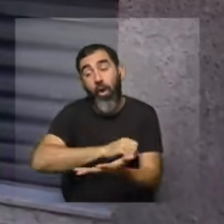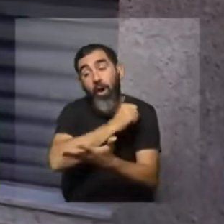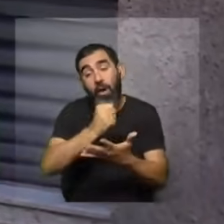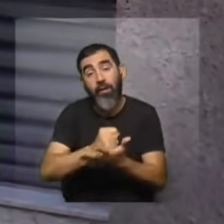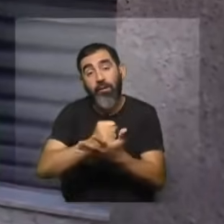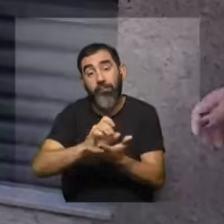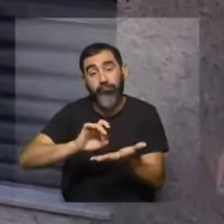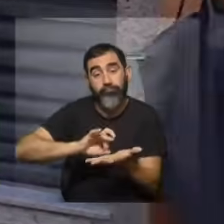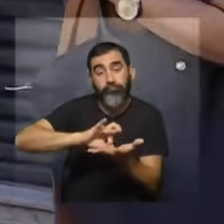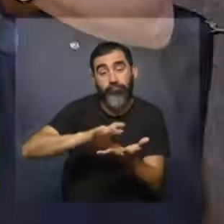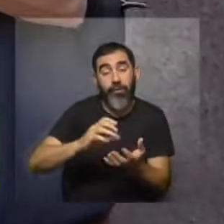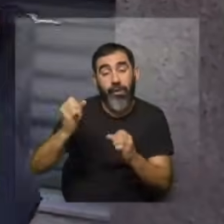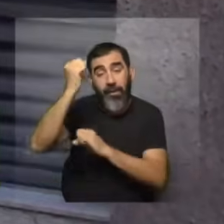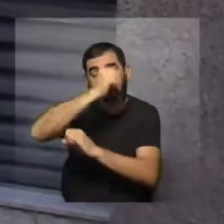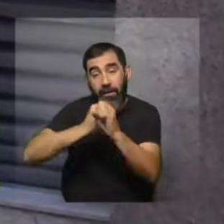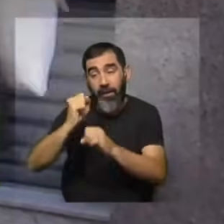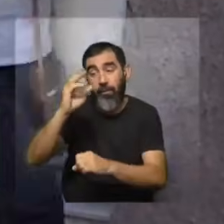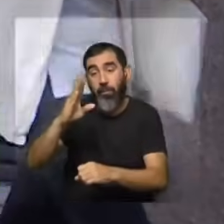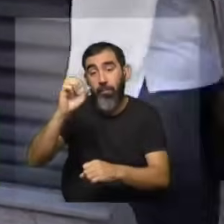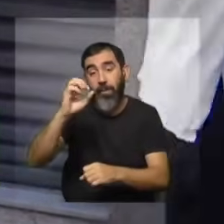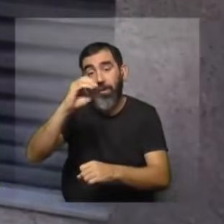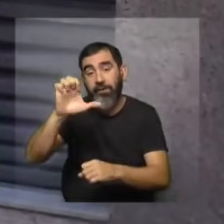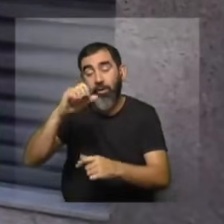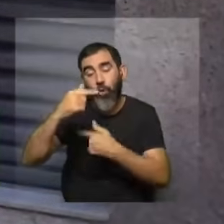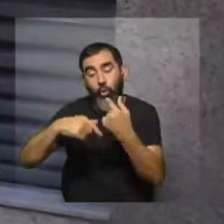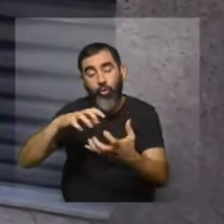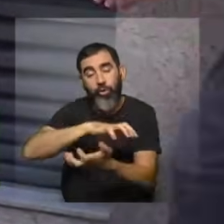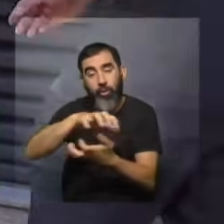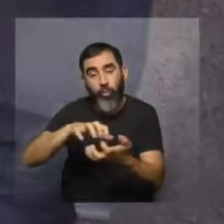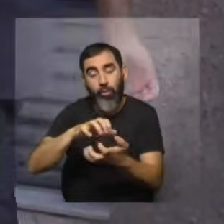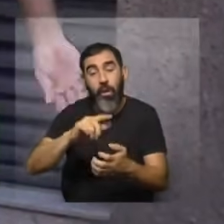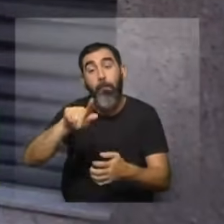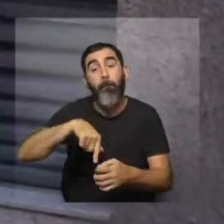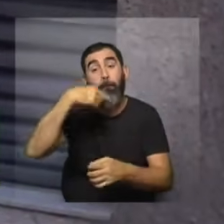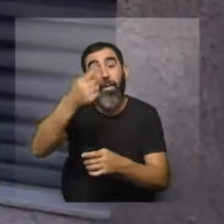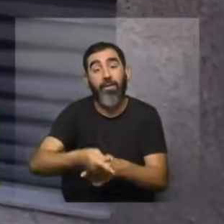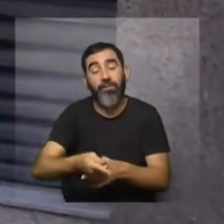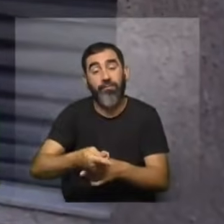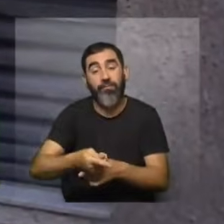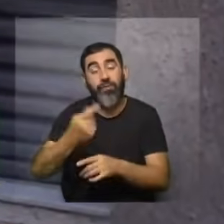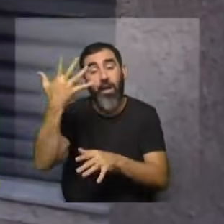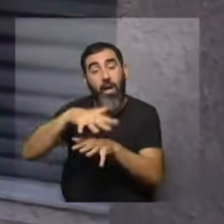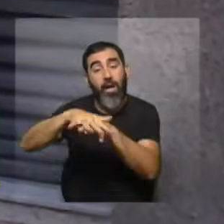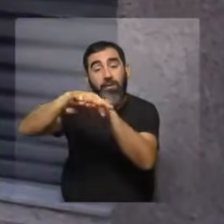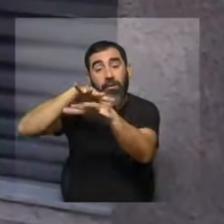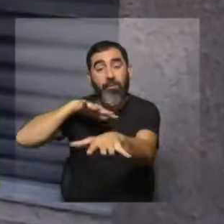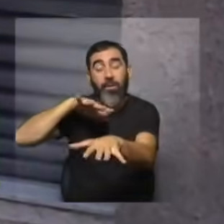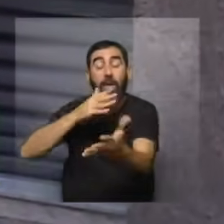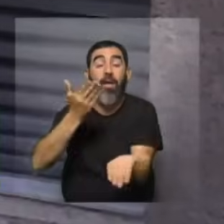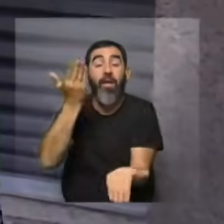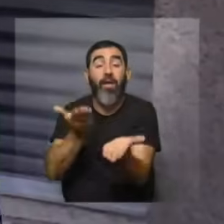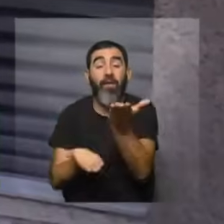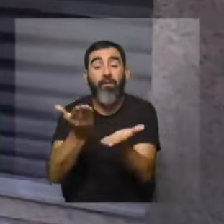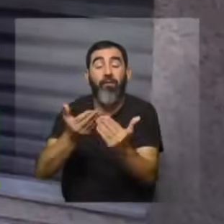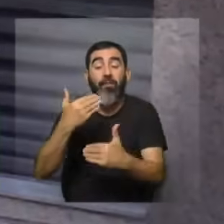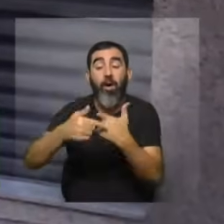un alejamiento del cargo del ingeniero Pelle, nosotros no vamos a levantar el conflicto. En el día de mañana nosotros tenemos una asamblea donde evaluaremos